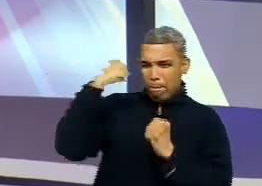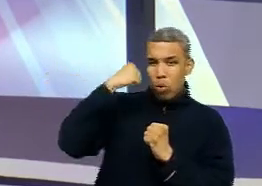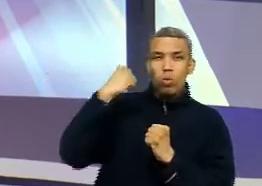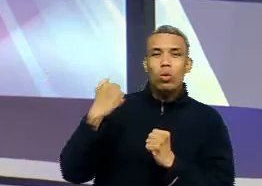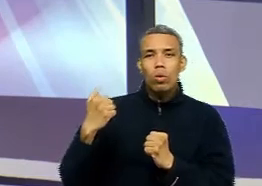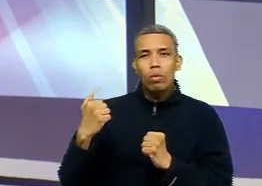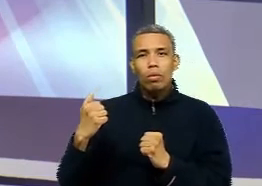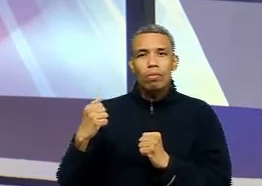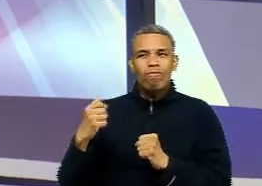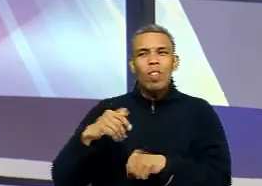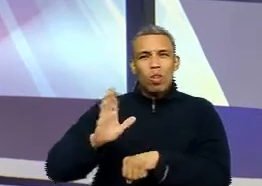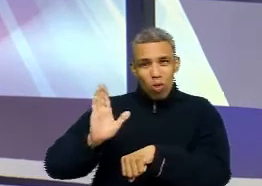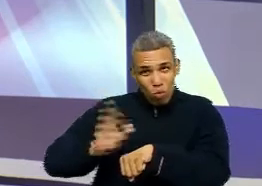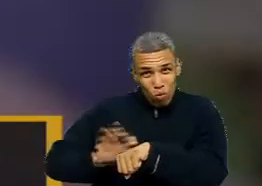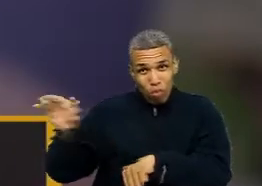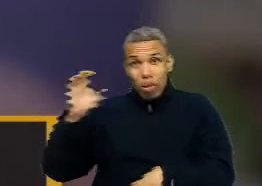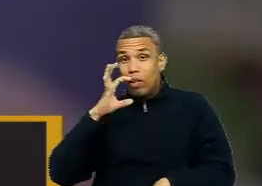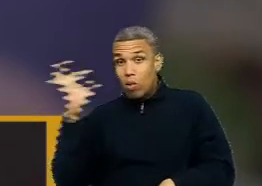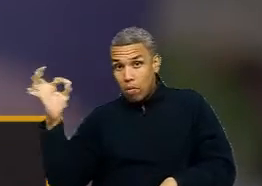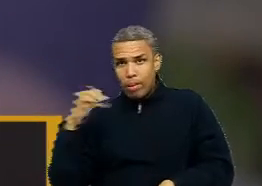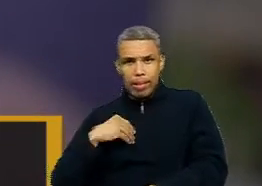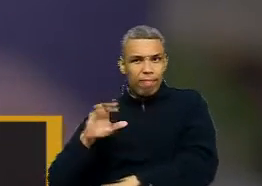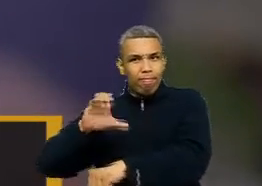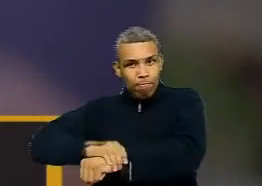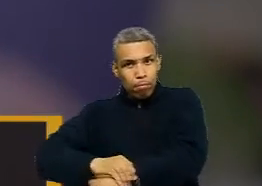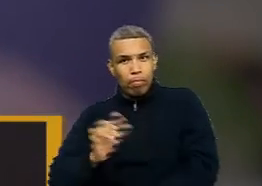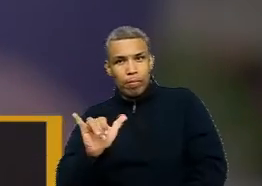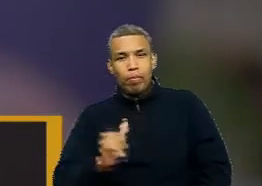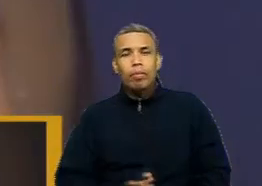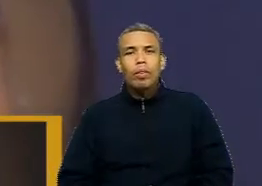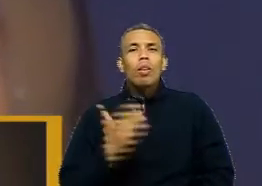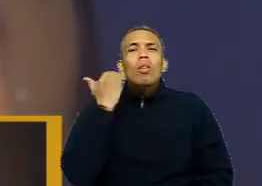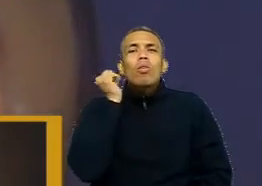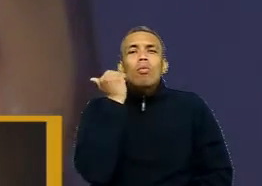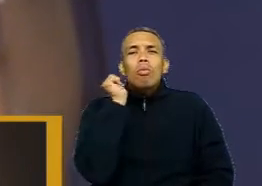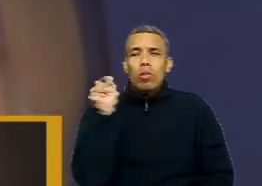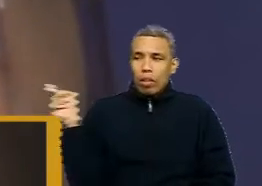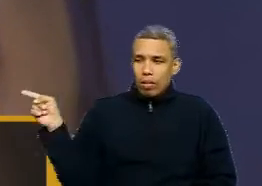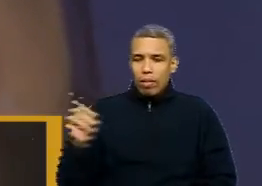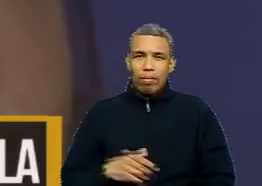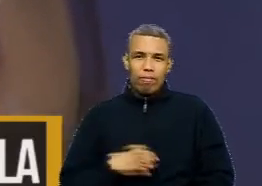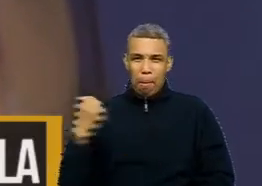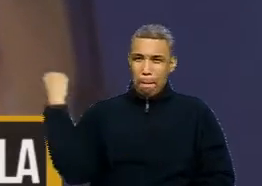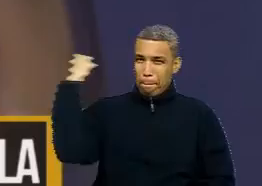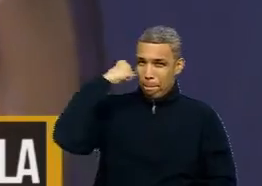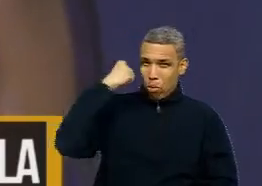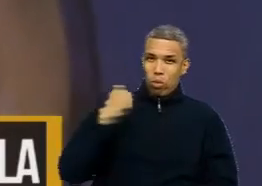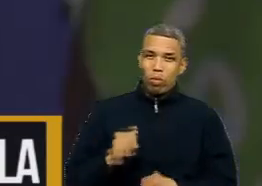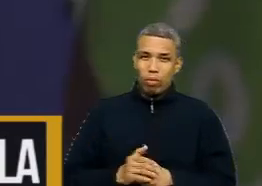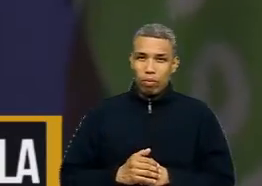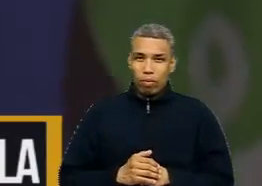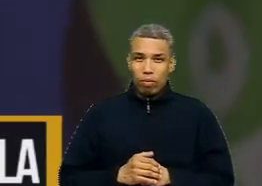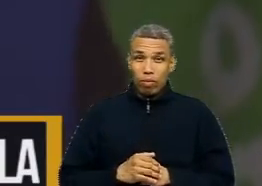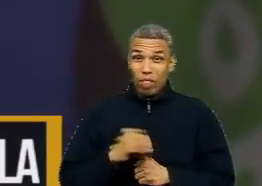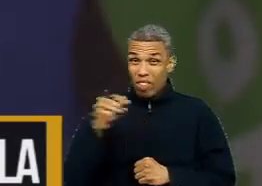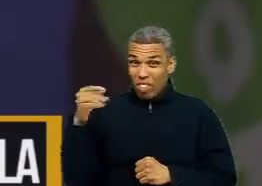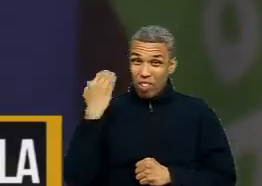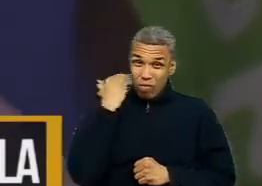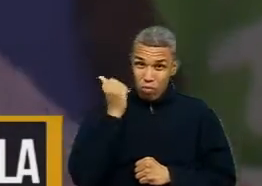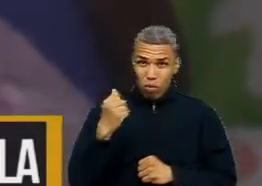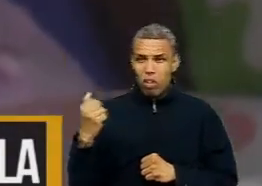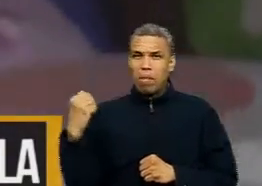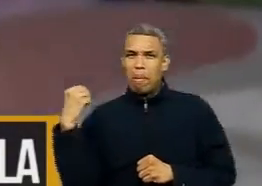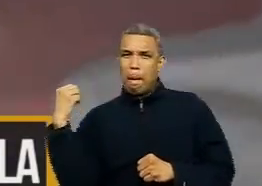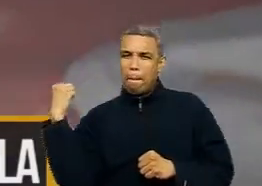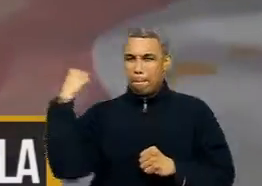libertad. Esta mujer fue objeto de golpes por parte de un iracundo hombre que trató de violarla la madrugada de este sábado luego de partir con familiares